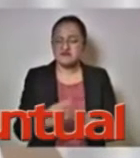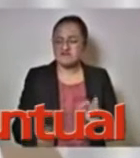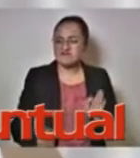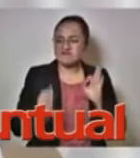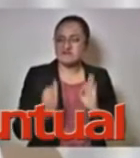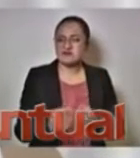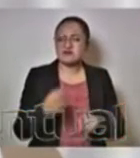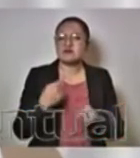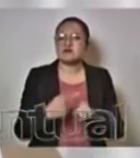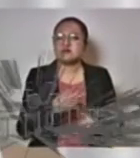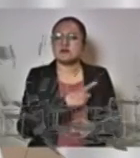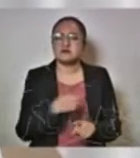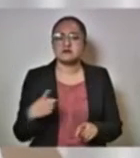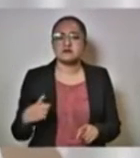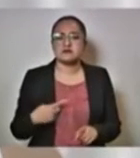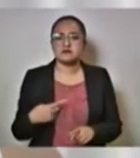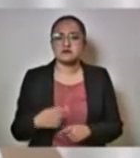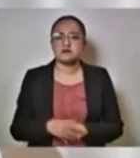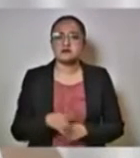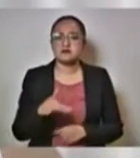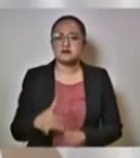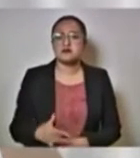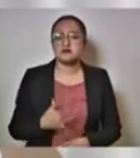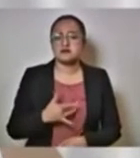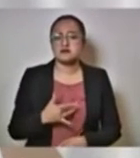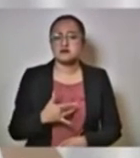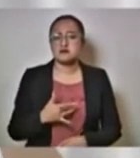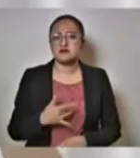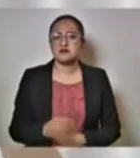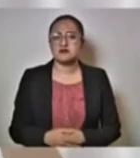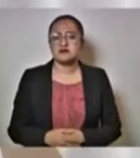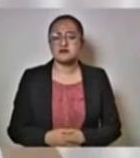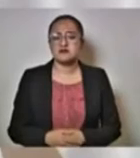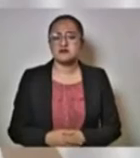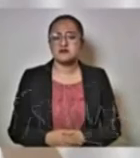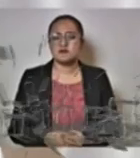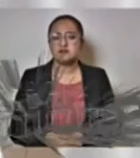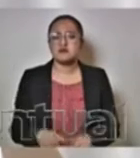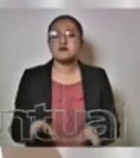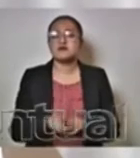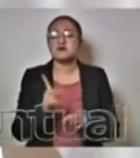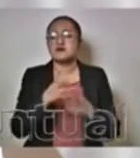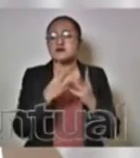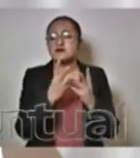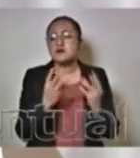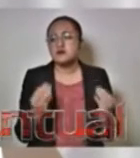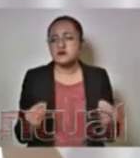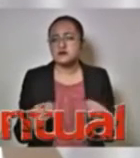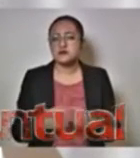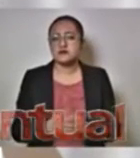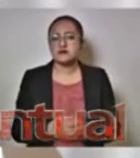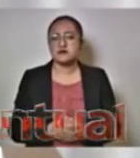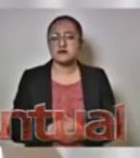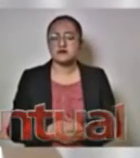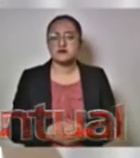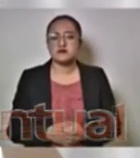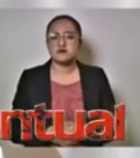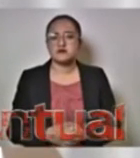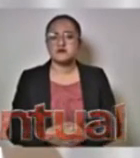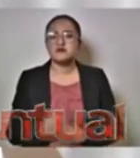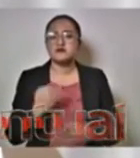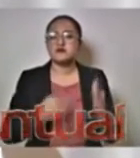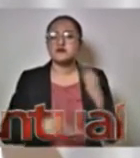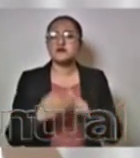y que deberían de ustedes sentirse parte de la solución todo